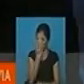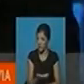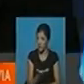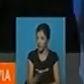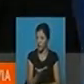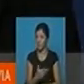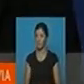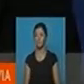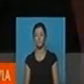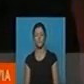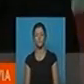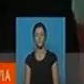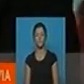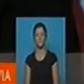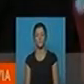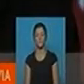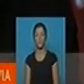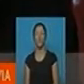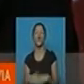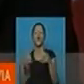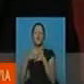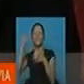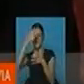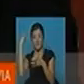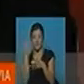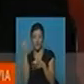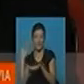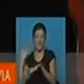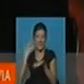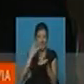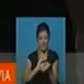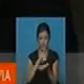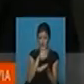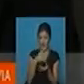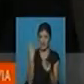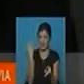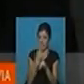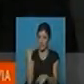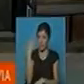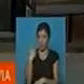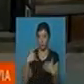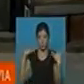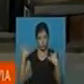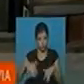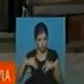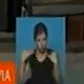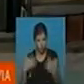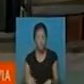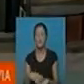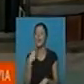Digamos, con los organismos internacionales de crédito, con Wall Street, ha tenido un discurso durísimo, digamos. Él se